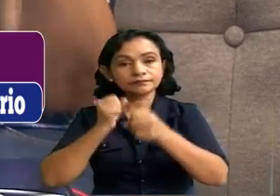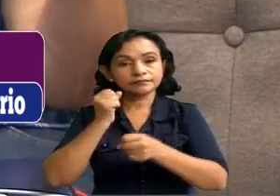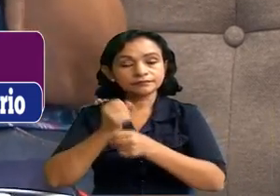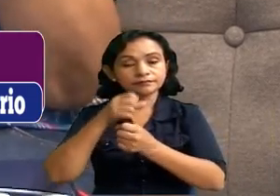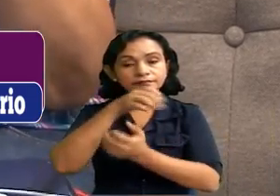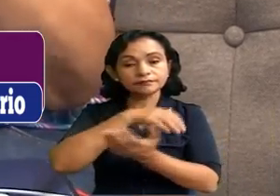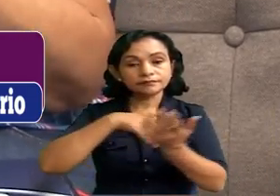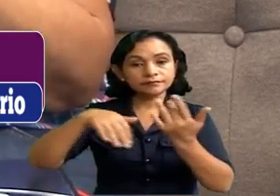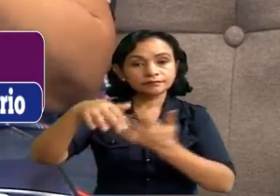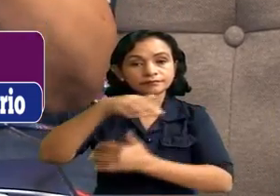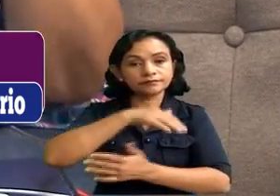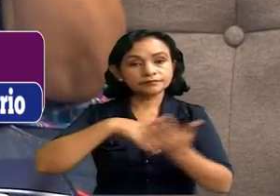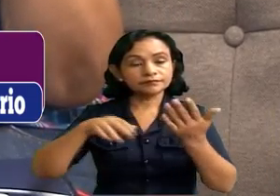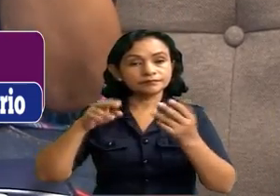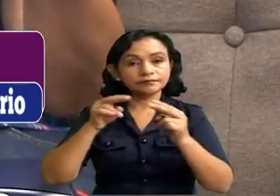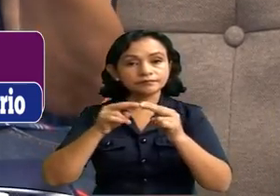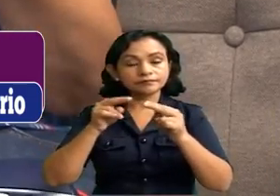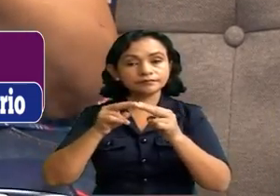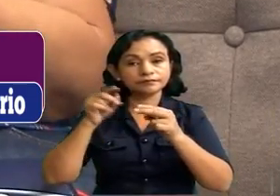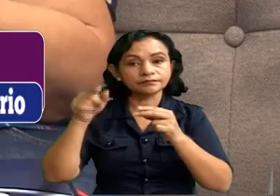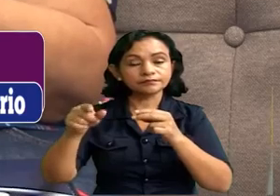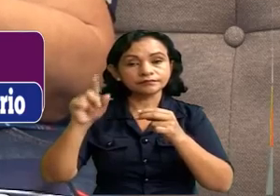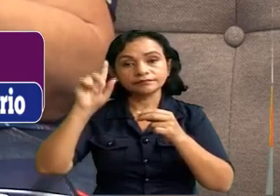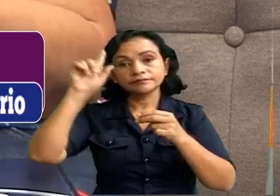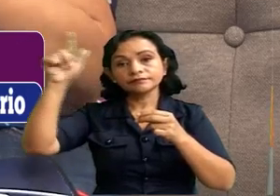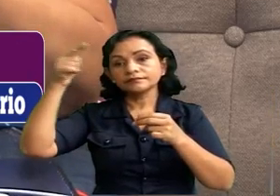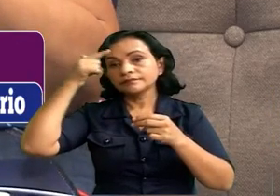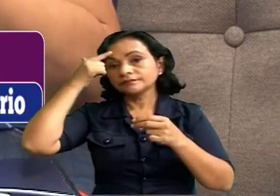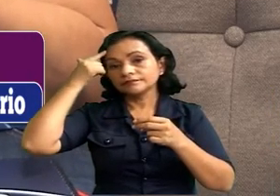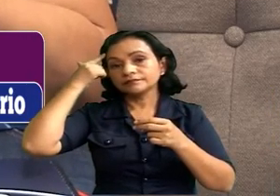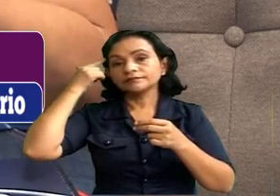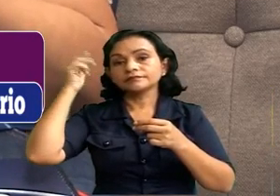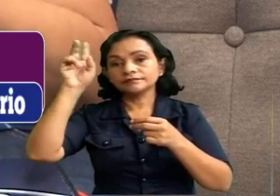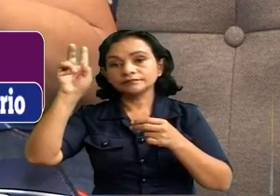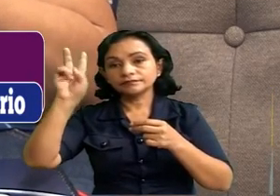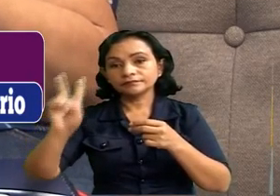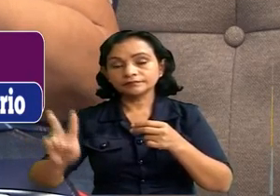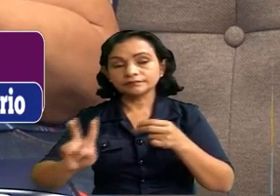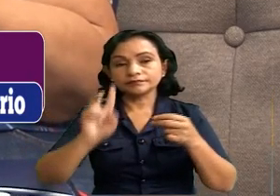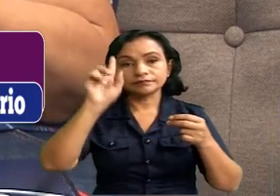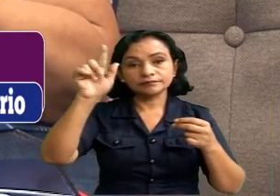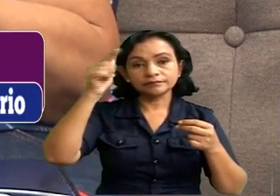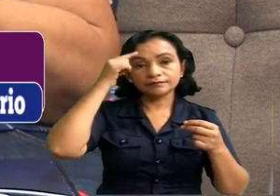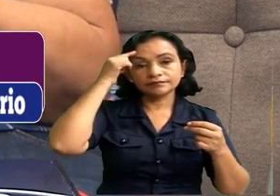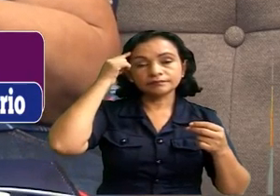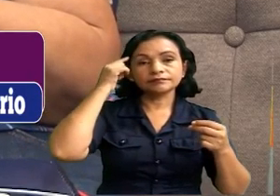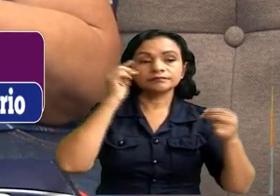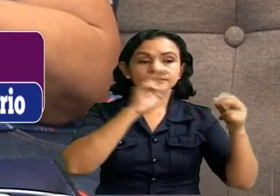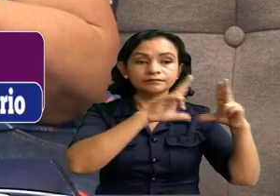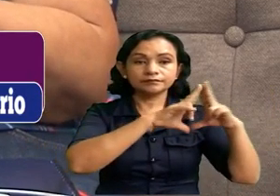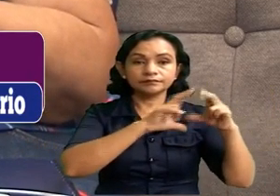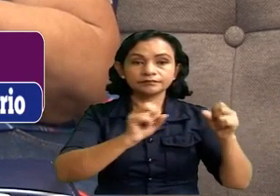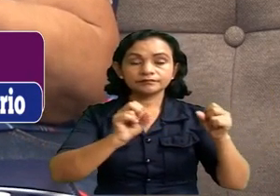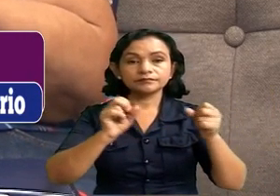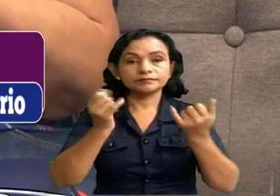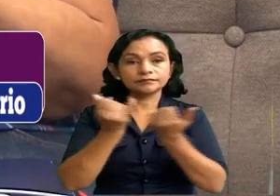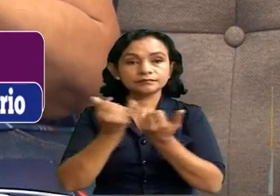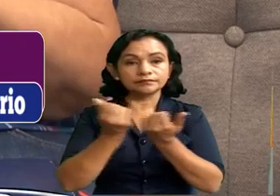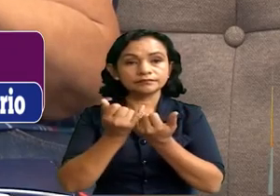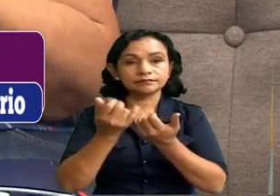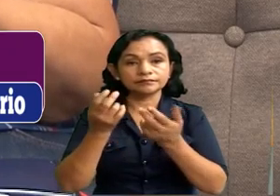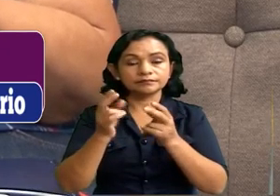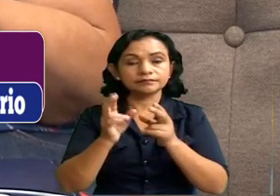relación fraterna que hay entre los pueblos y el gobierno. Tenemos encuentros con las facultades de Derecho y Diplomacia